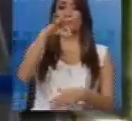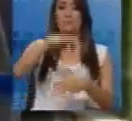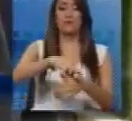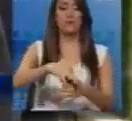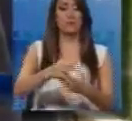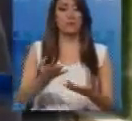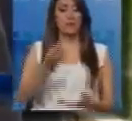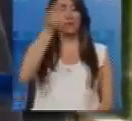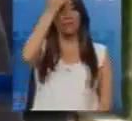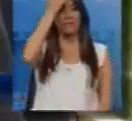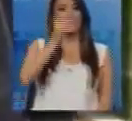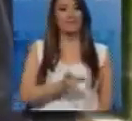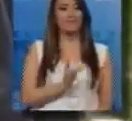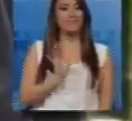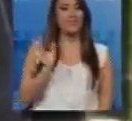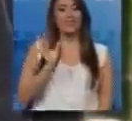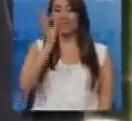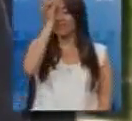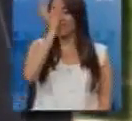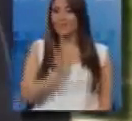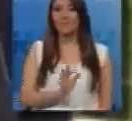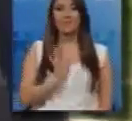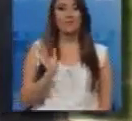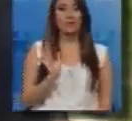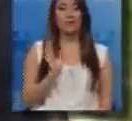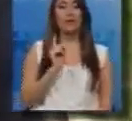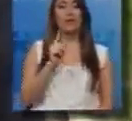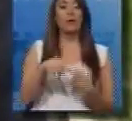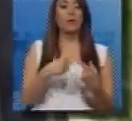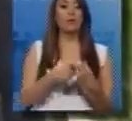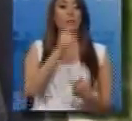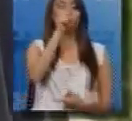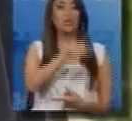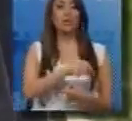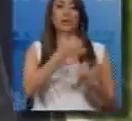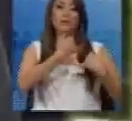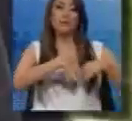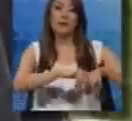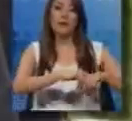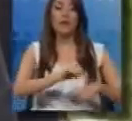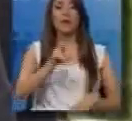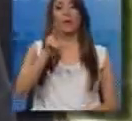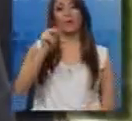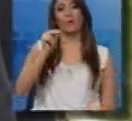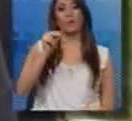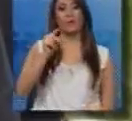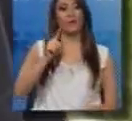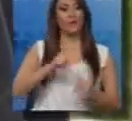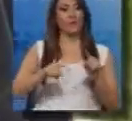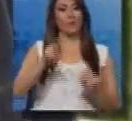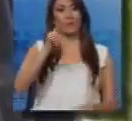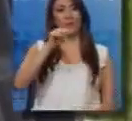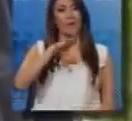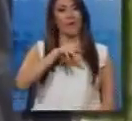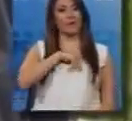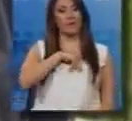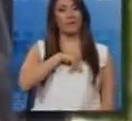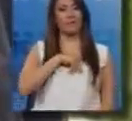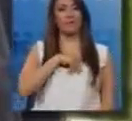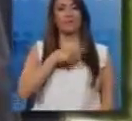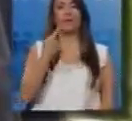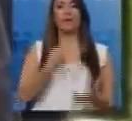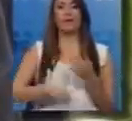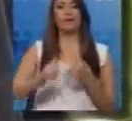el que tiene que decidir si alguien sigue o alguien sale pero lo que no puede haber es el sacrosanto